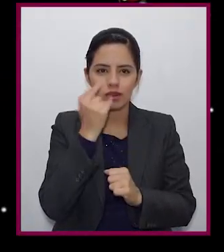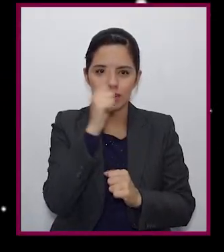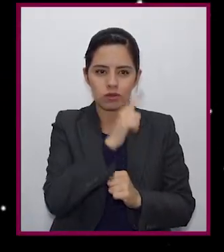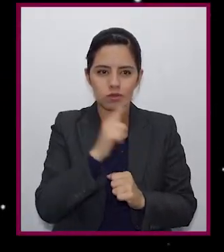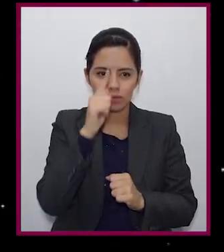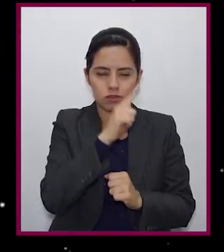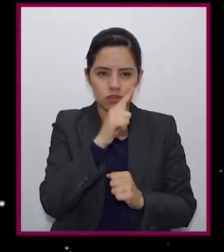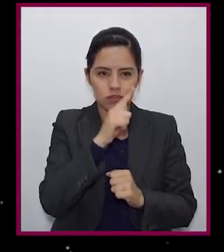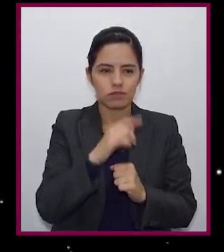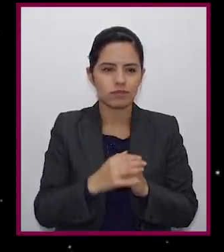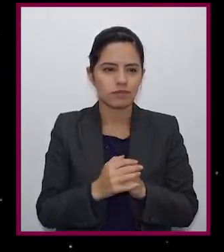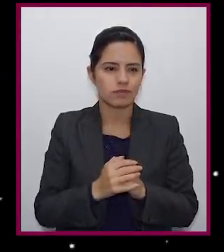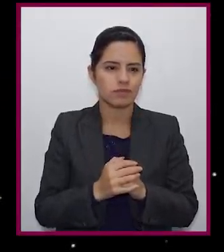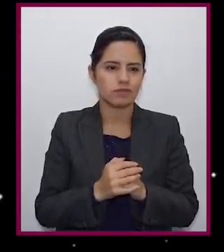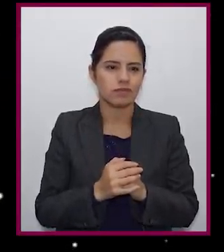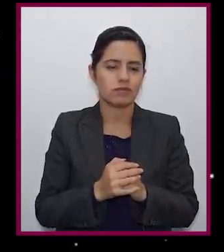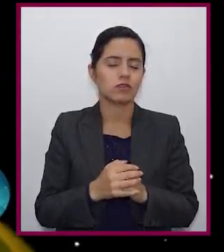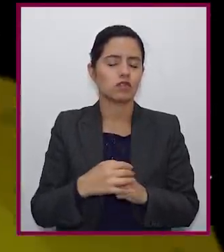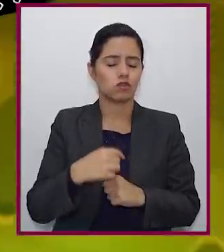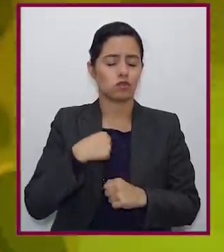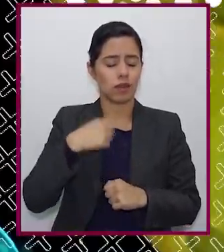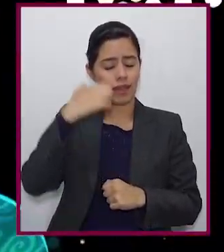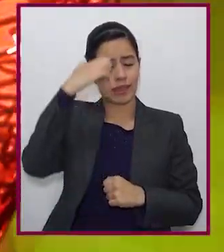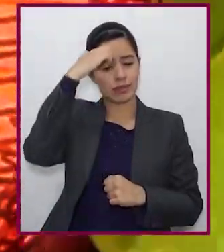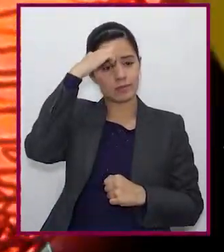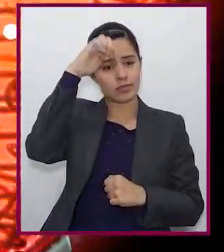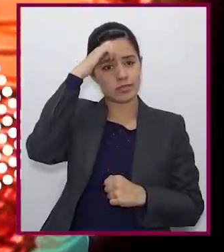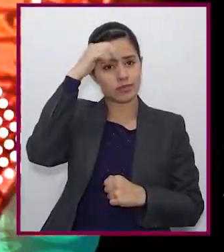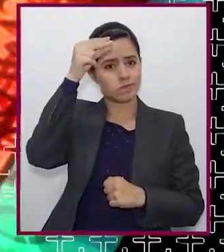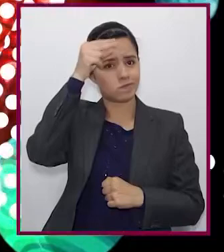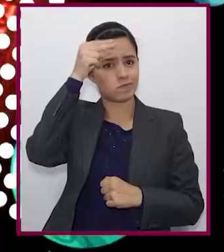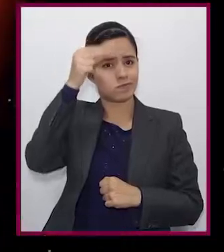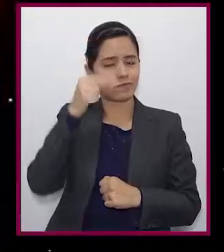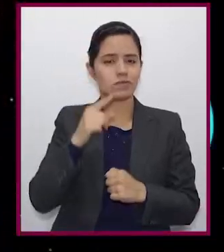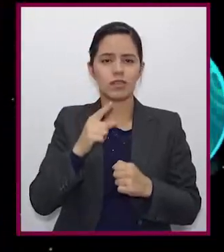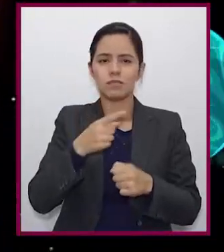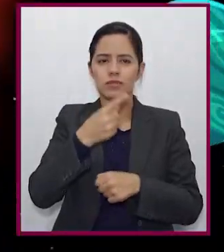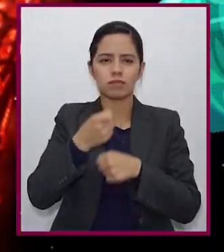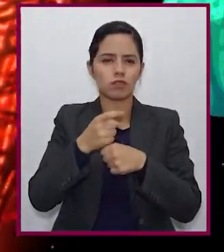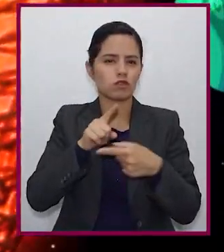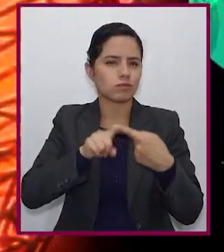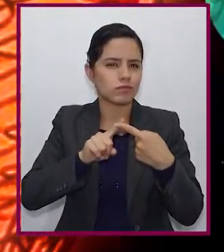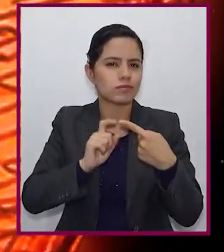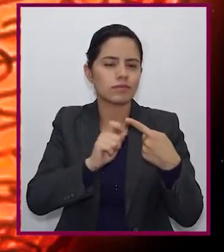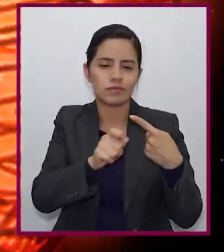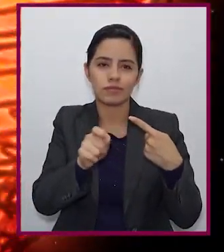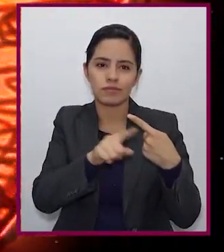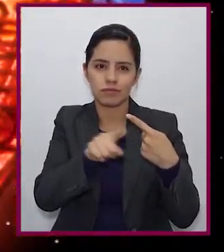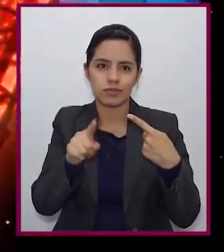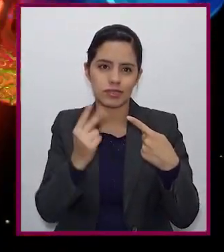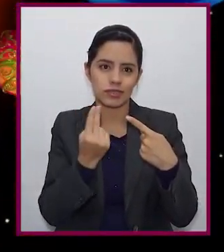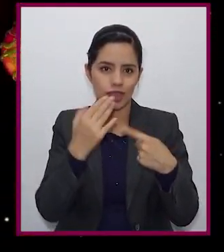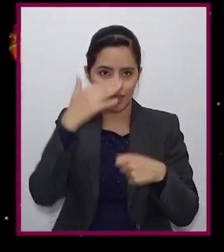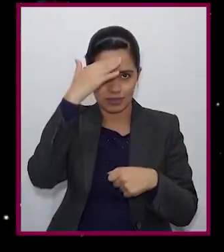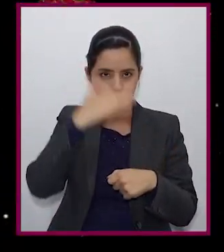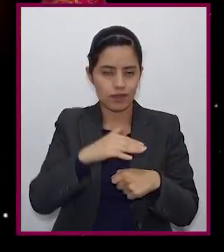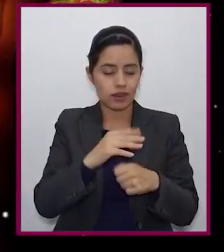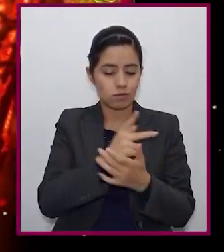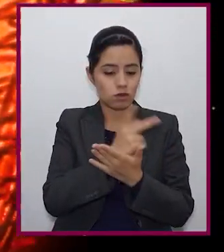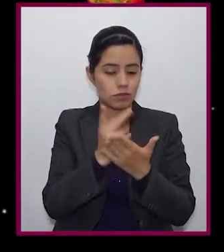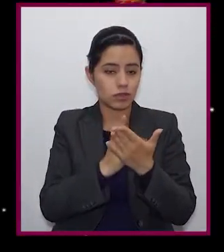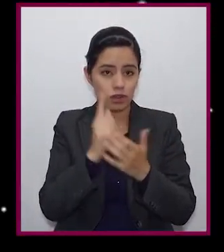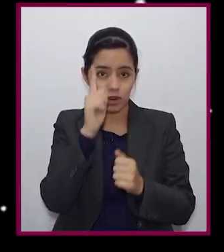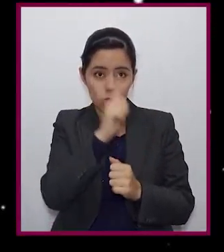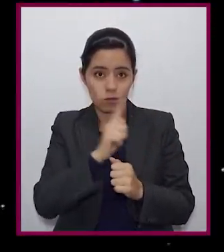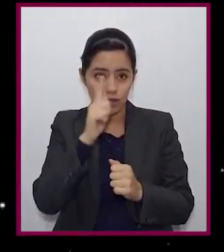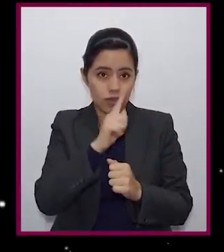programación, tema en el que soy experto. Lo primero que deben saber es que el lenguaje de